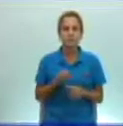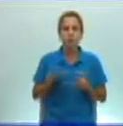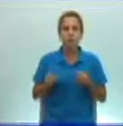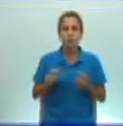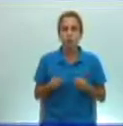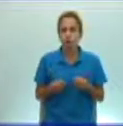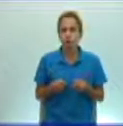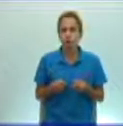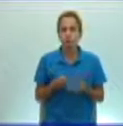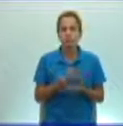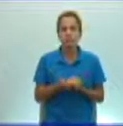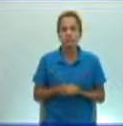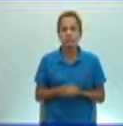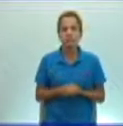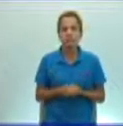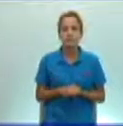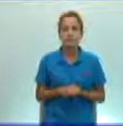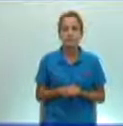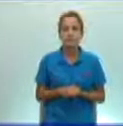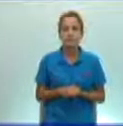actividad.